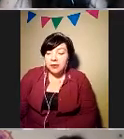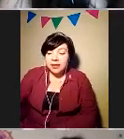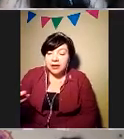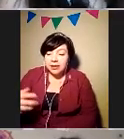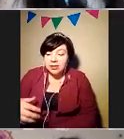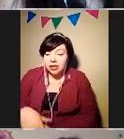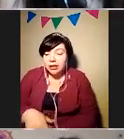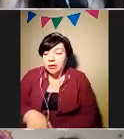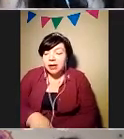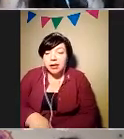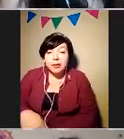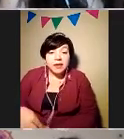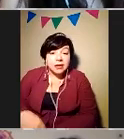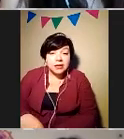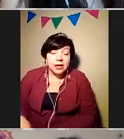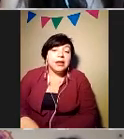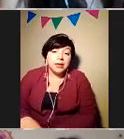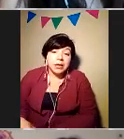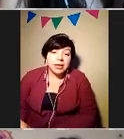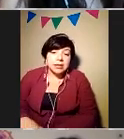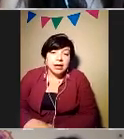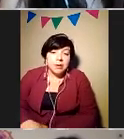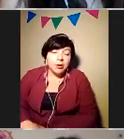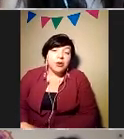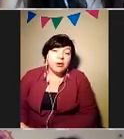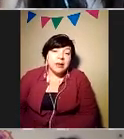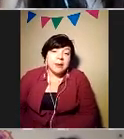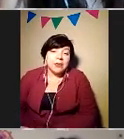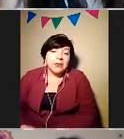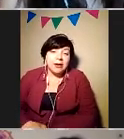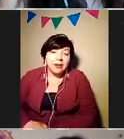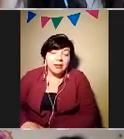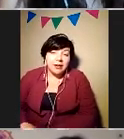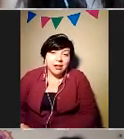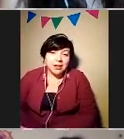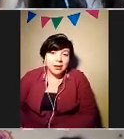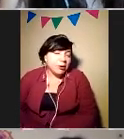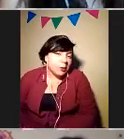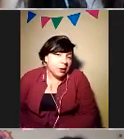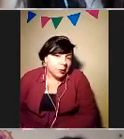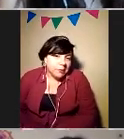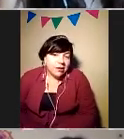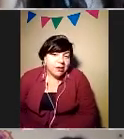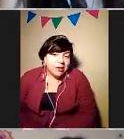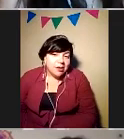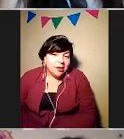En algún momento asociado al tema de la ropa vintage y a las americanas, pero como decíamos a lo largo de la tarde, no es lo único.